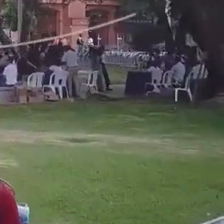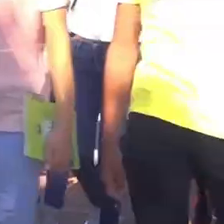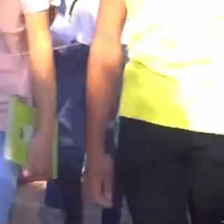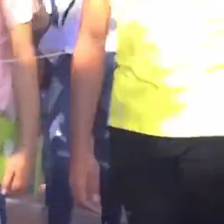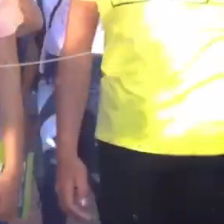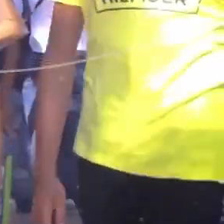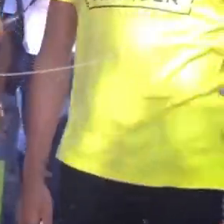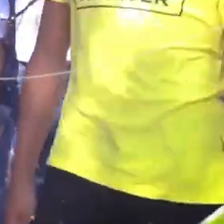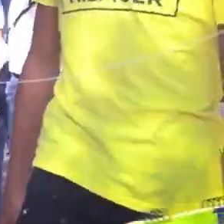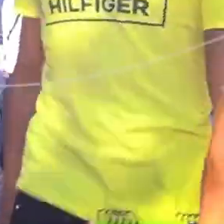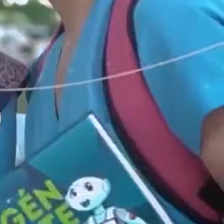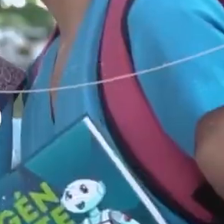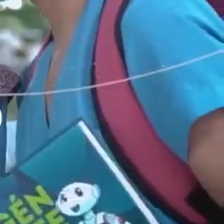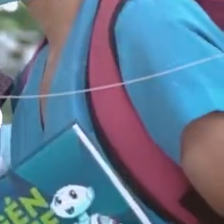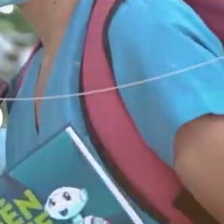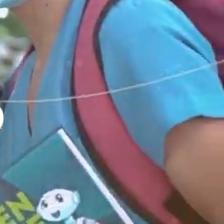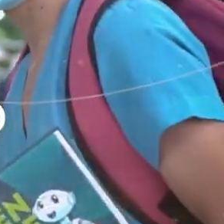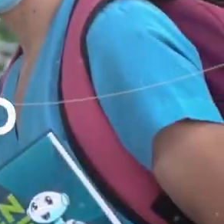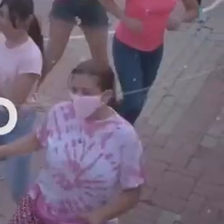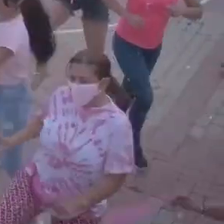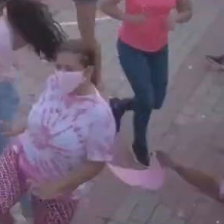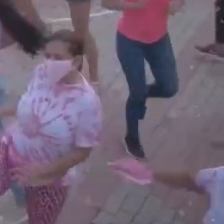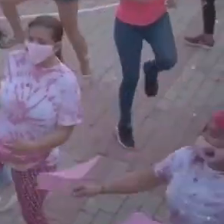Somos el orgullo del Magdalena.